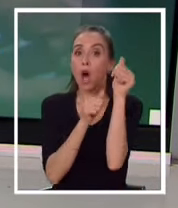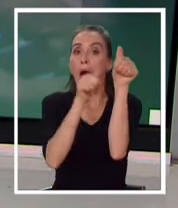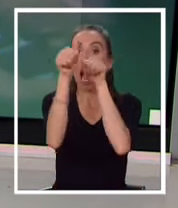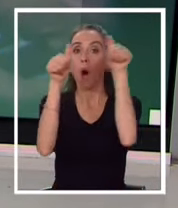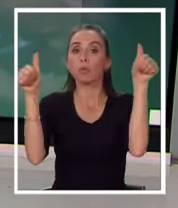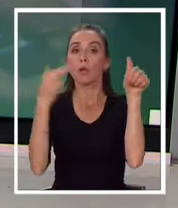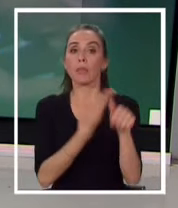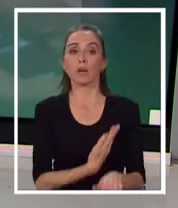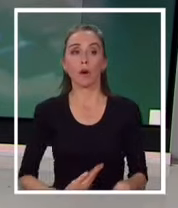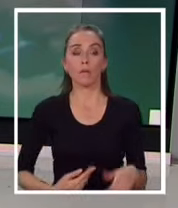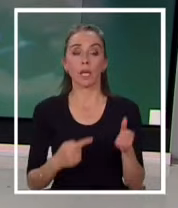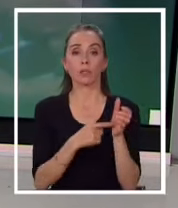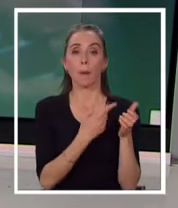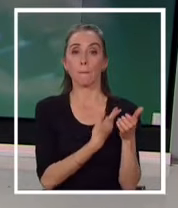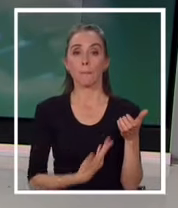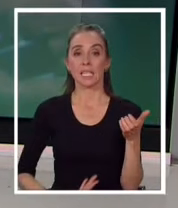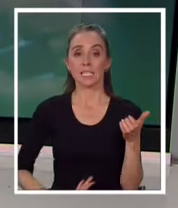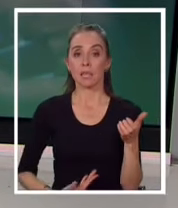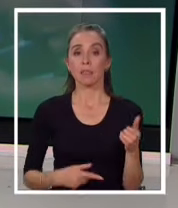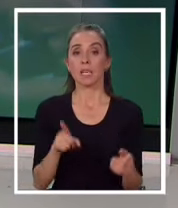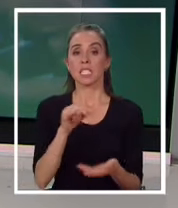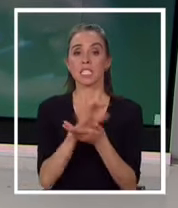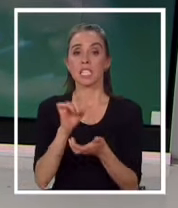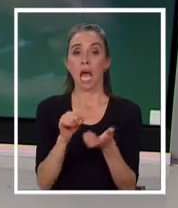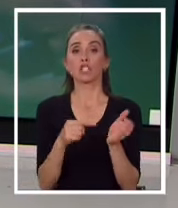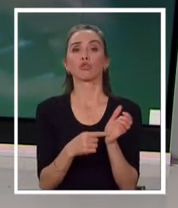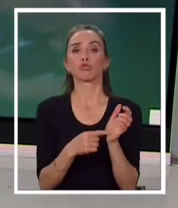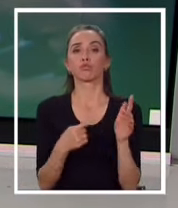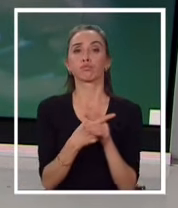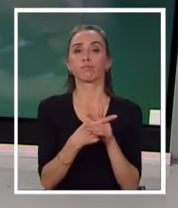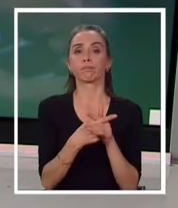del país y entre ellas el del presidente Pedro Sánchez.